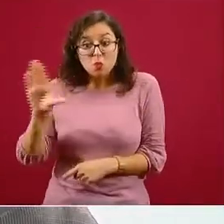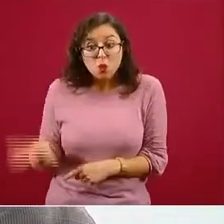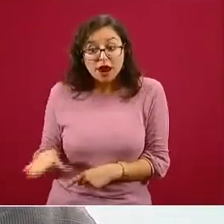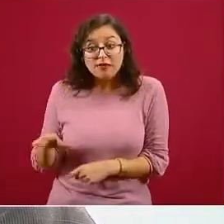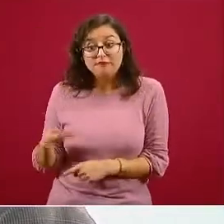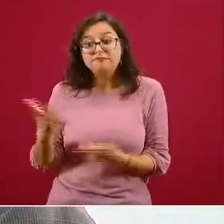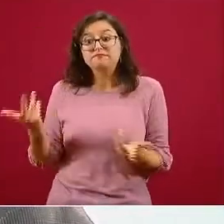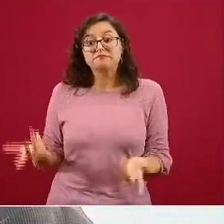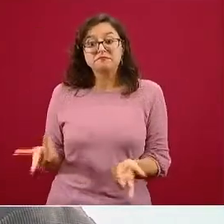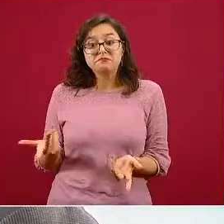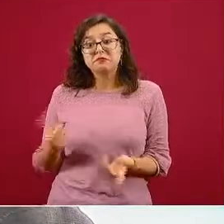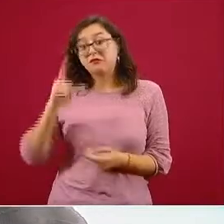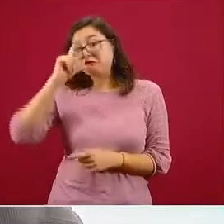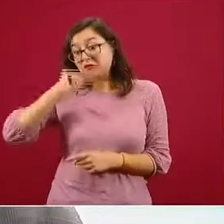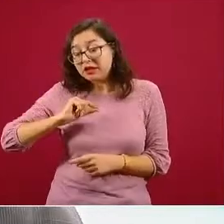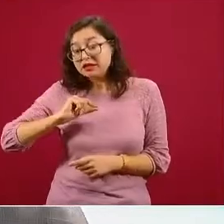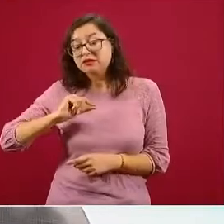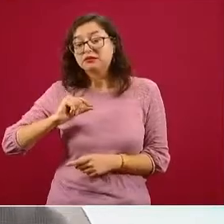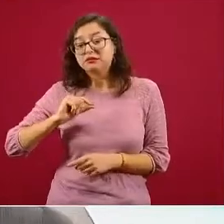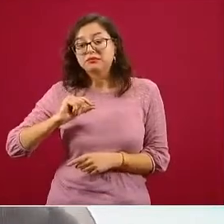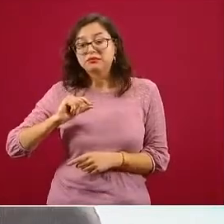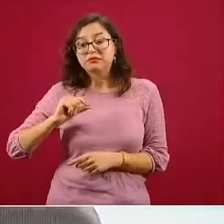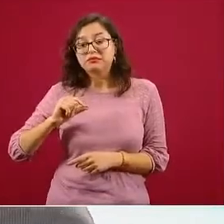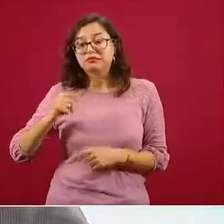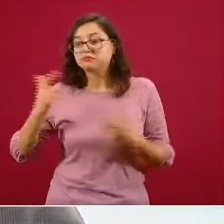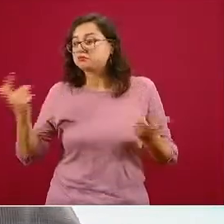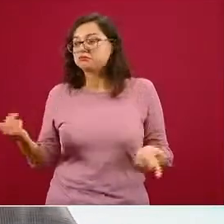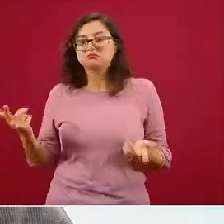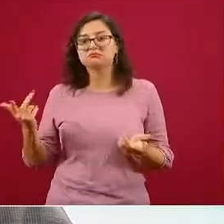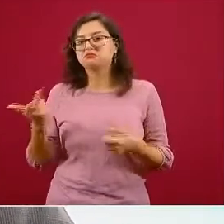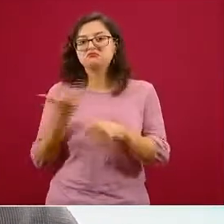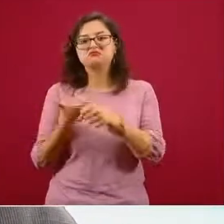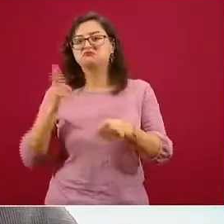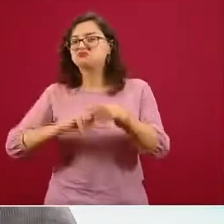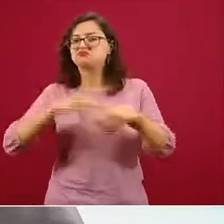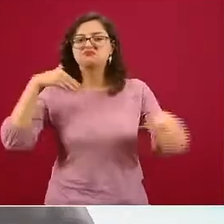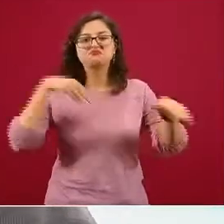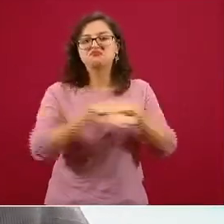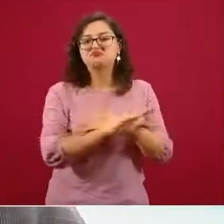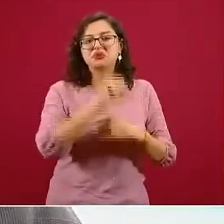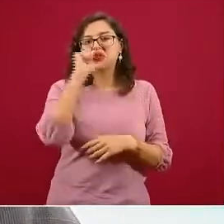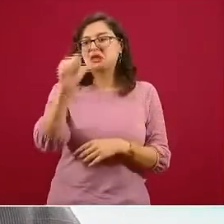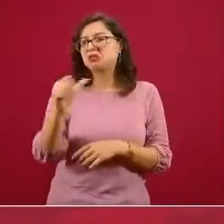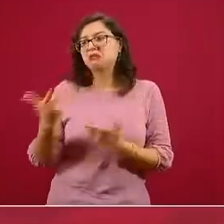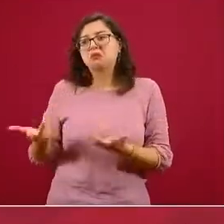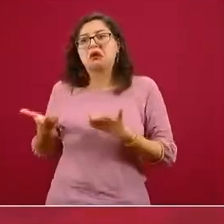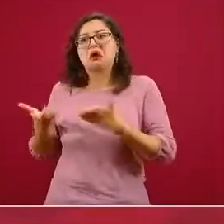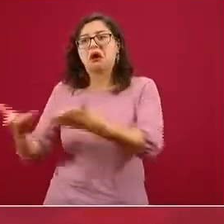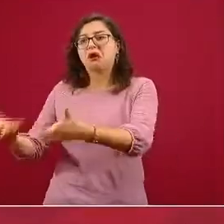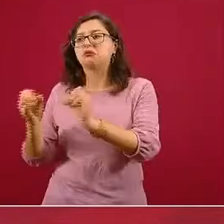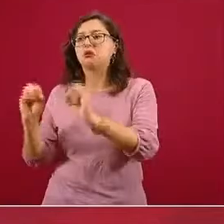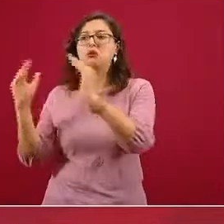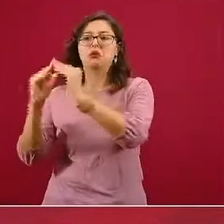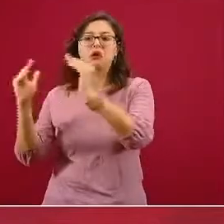vida, desafortunadamente ocurre en sus domicilios o en la vía pública.